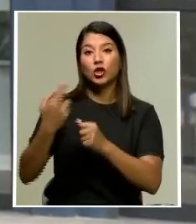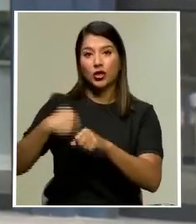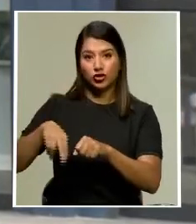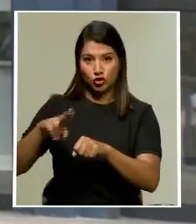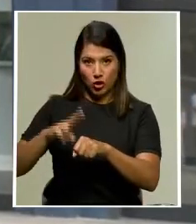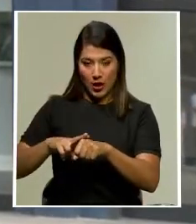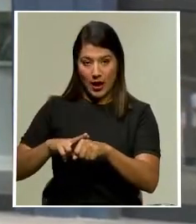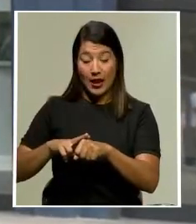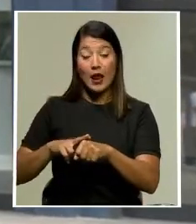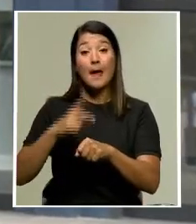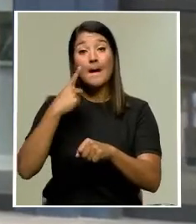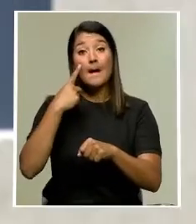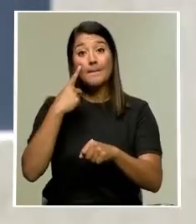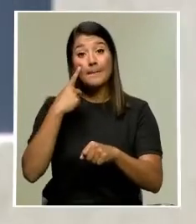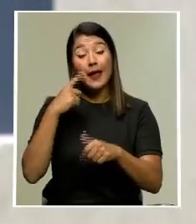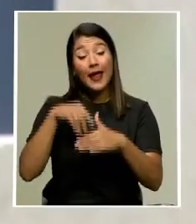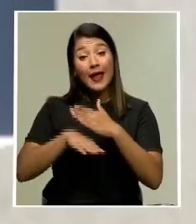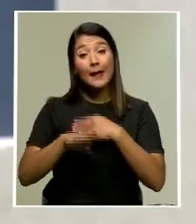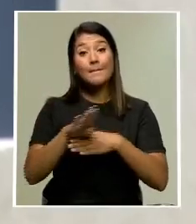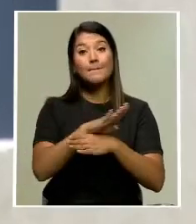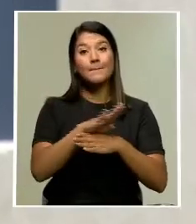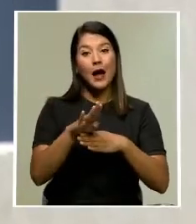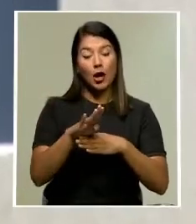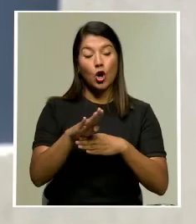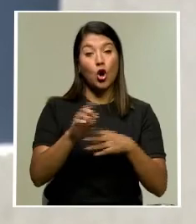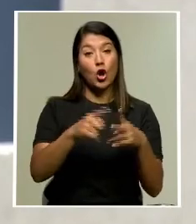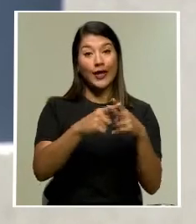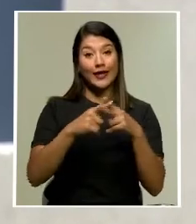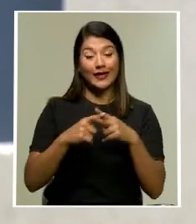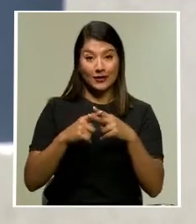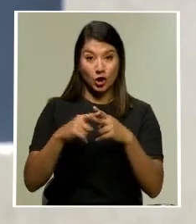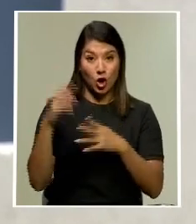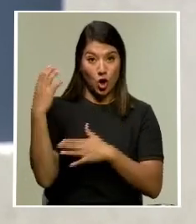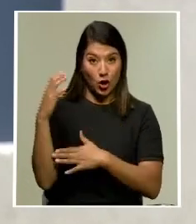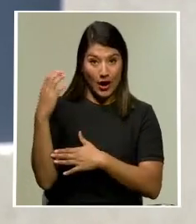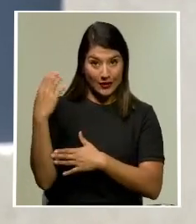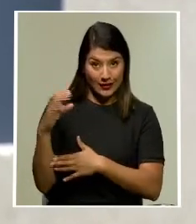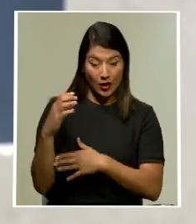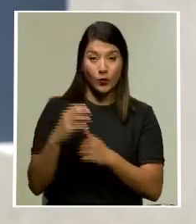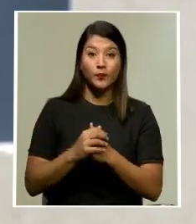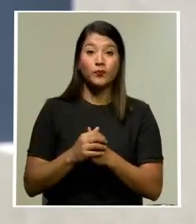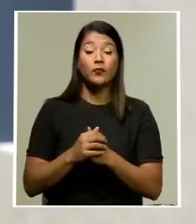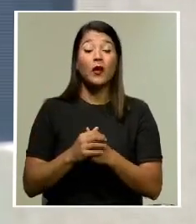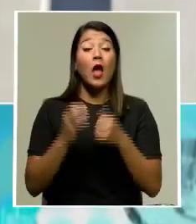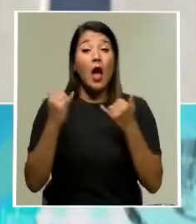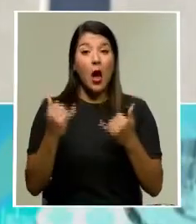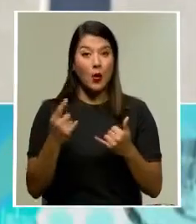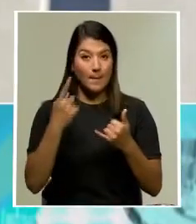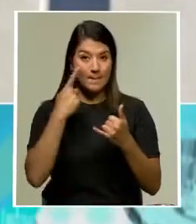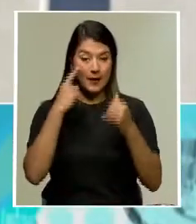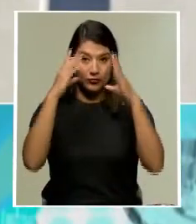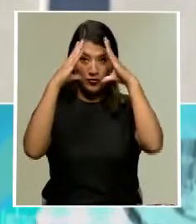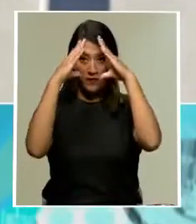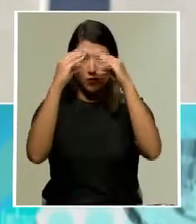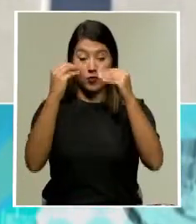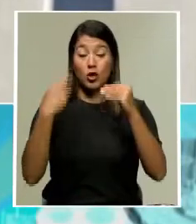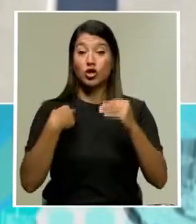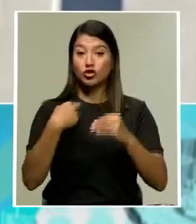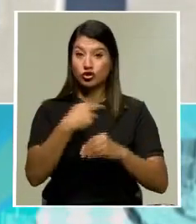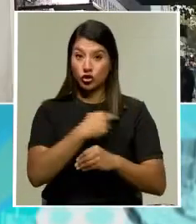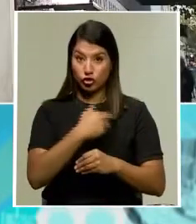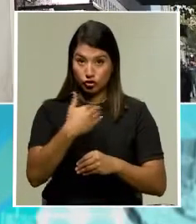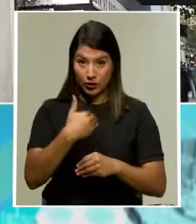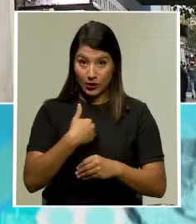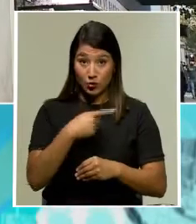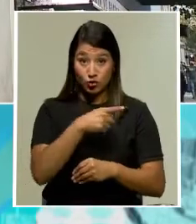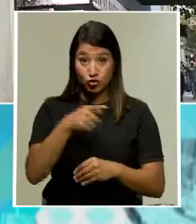Cartago, aunque ya se conocía que había una posibilidad baja de retorno. Vamos a ver la siguiente información que hemos recopilado.